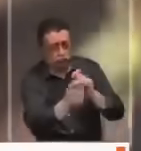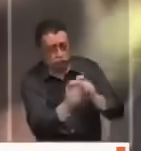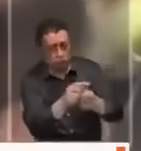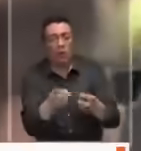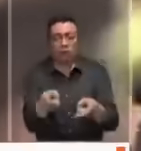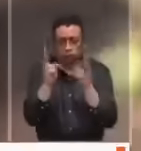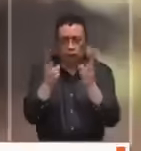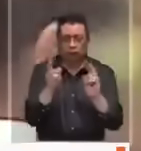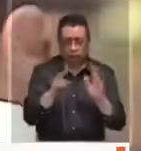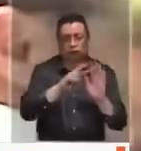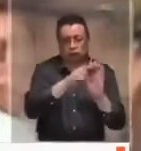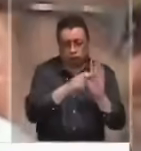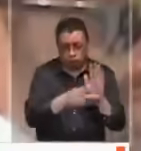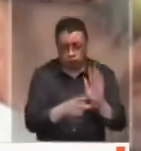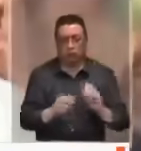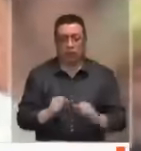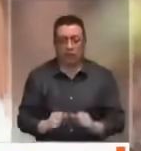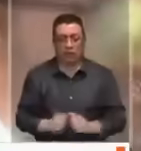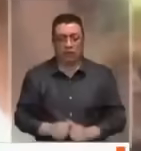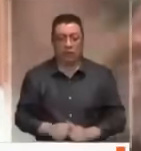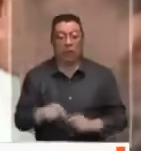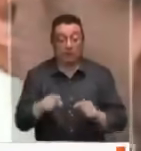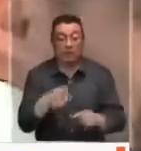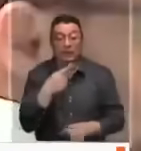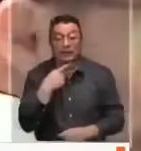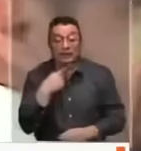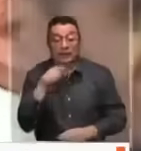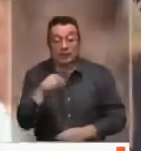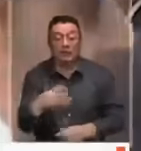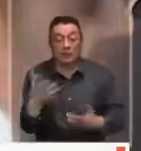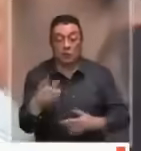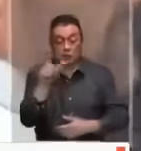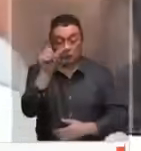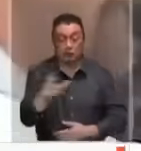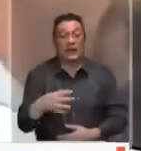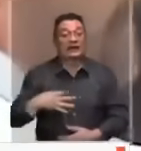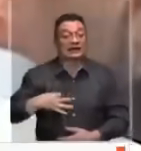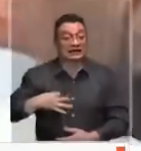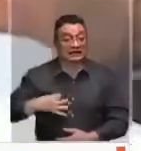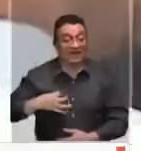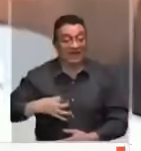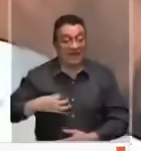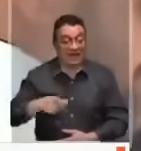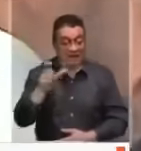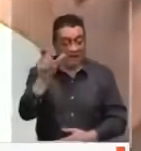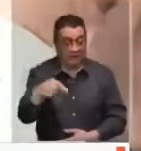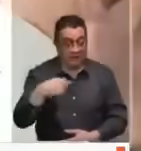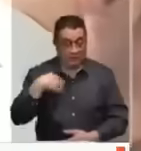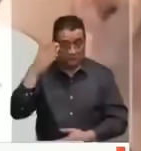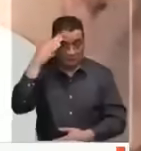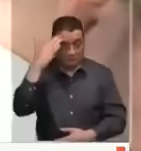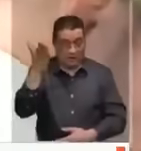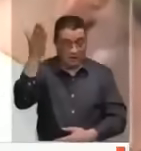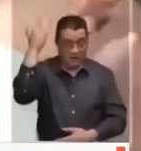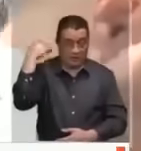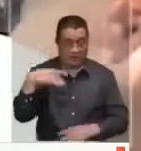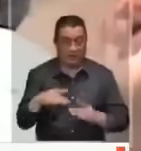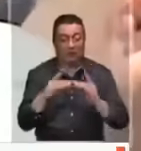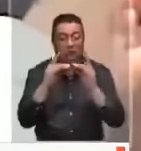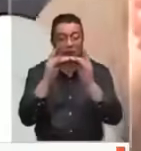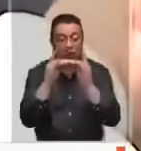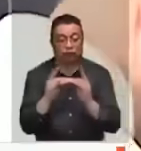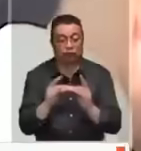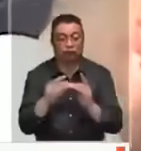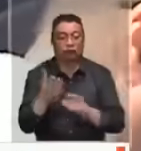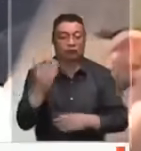qué interesante lo que dices tú, porque ahora estamos hablando de un civil. Yo recuerdo que en el funeral de Alejandro Bernales,